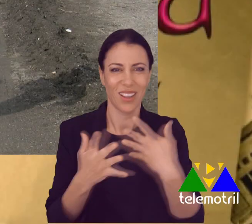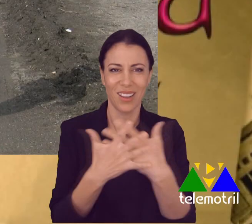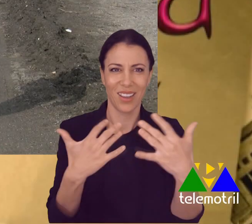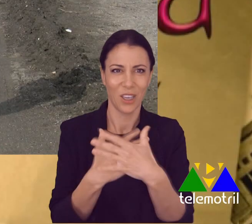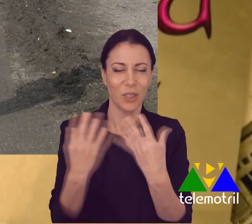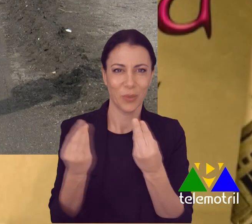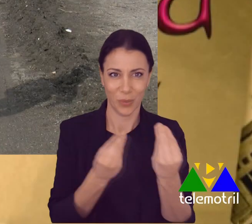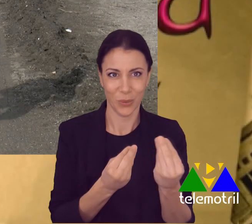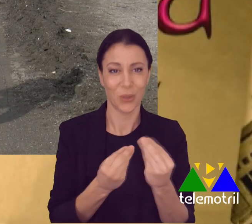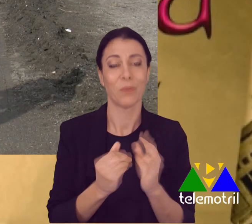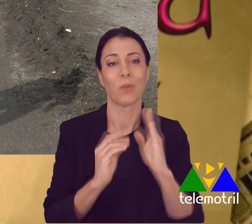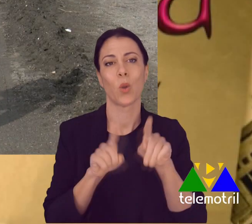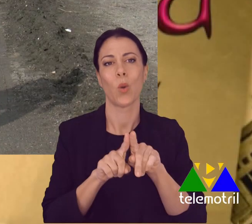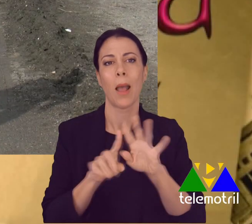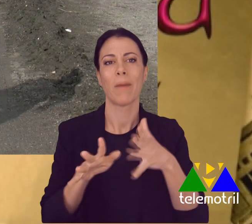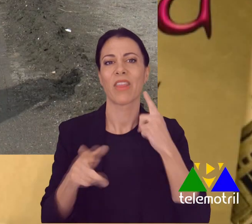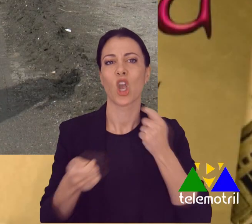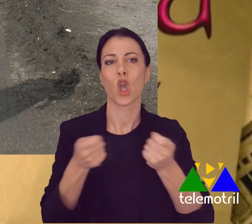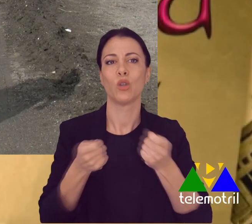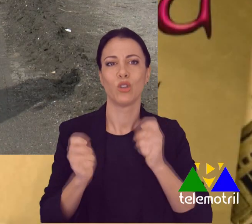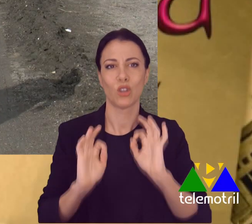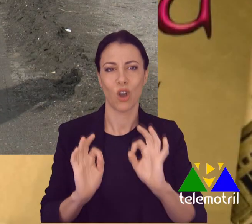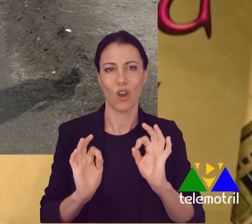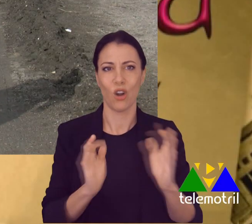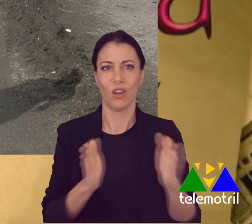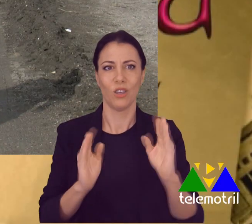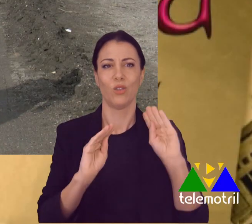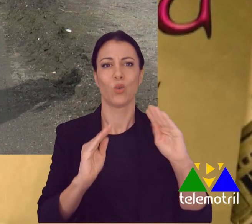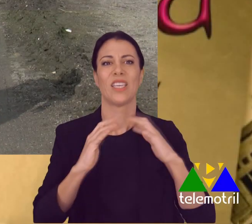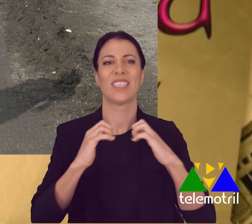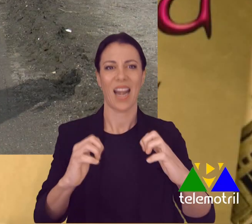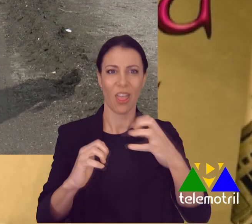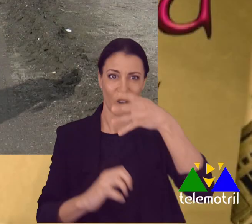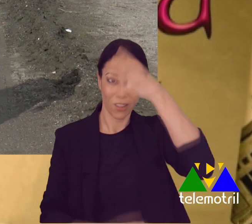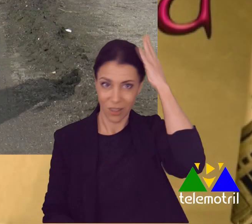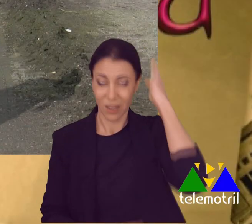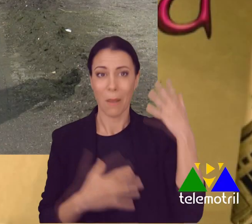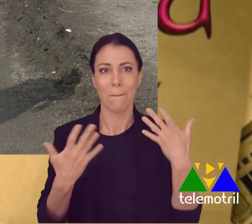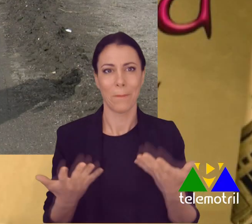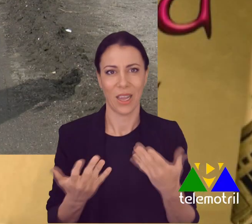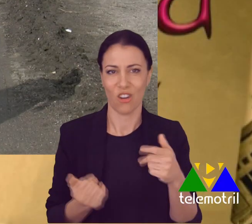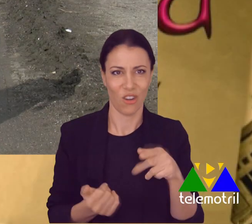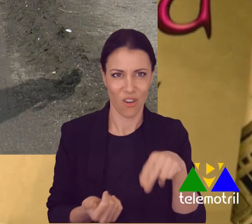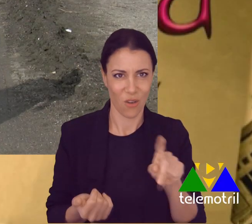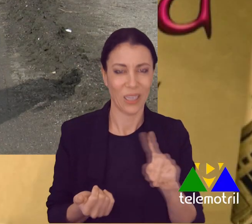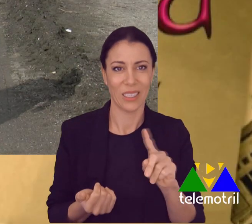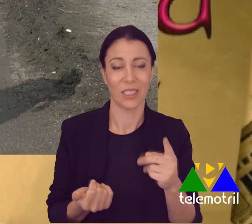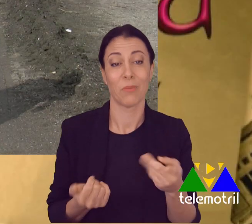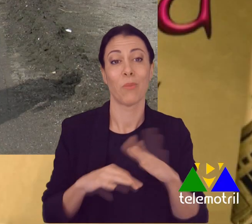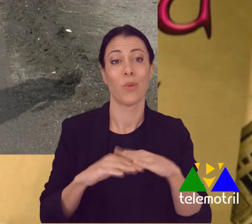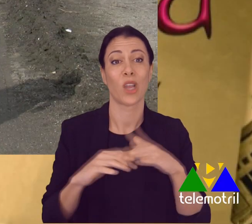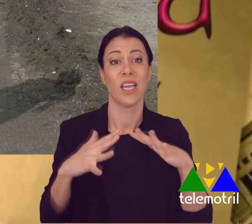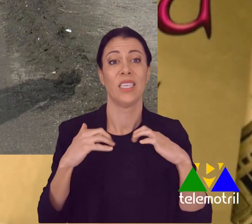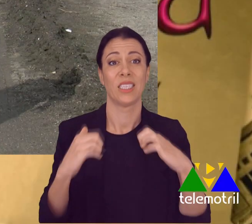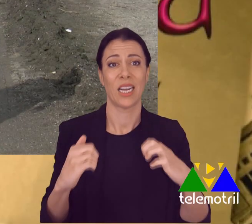o pertenecientes al imperio, ¿no? Al control del imperio, al control del senado. Y cuando eran de senador, pues